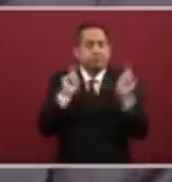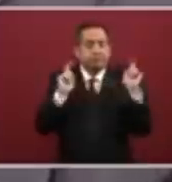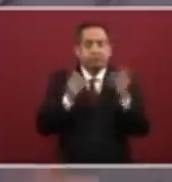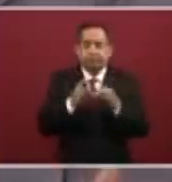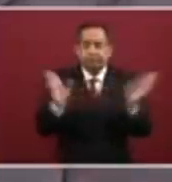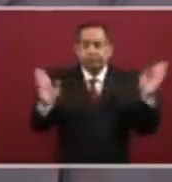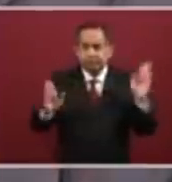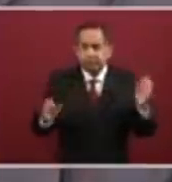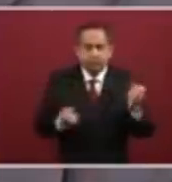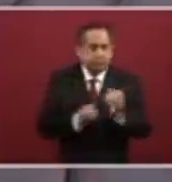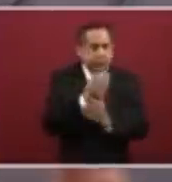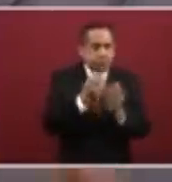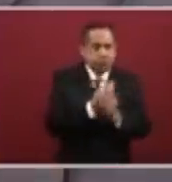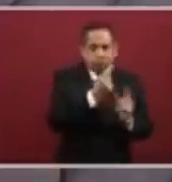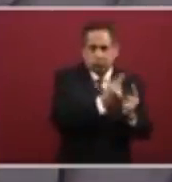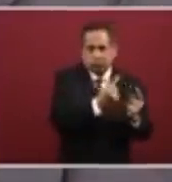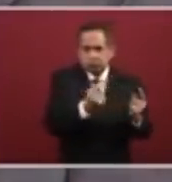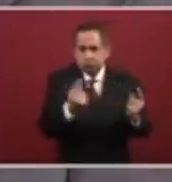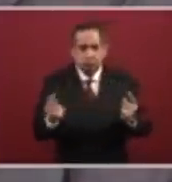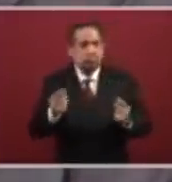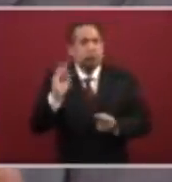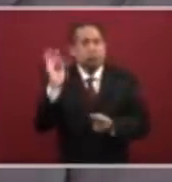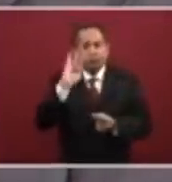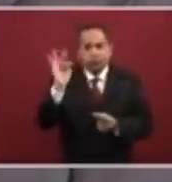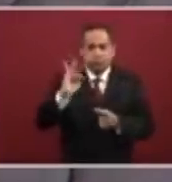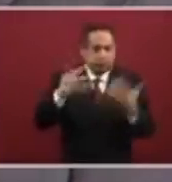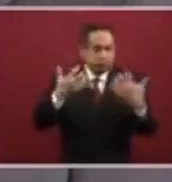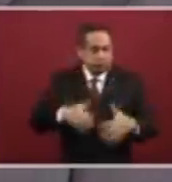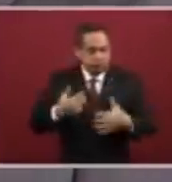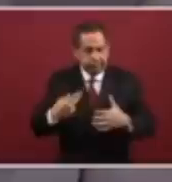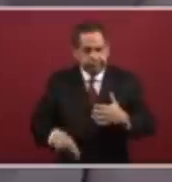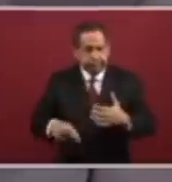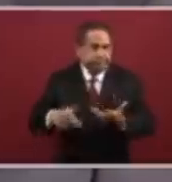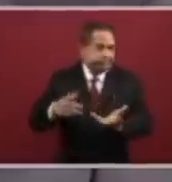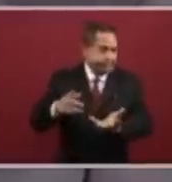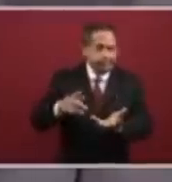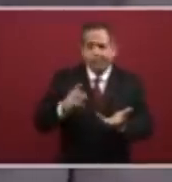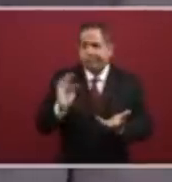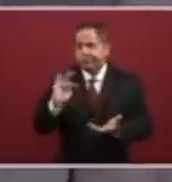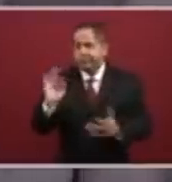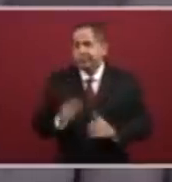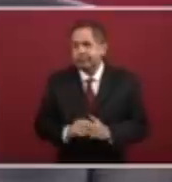iban a salir posiblemente empresas que